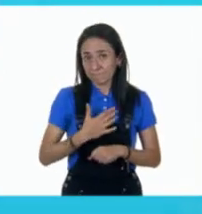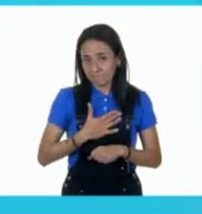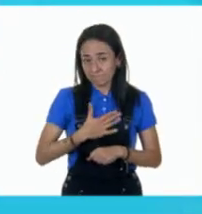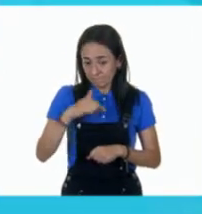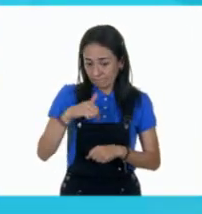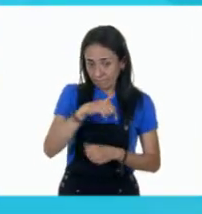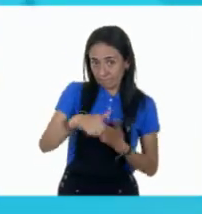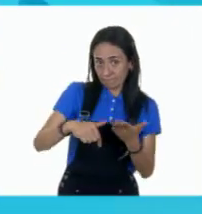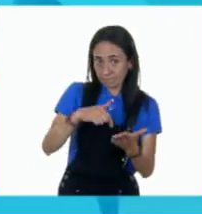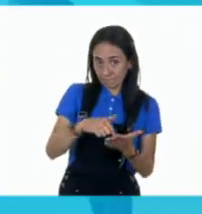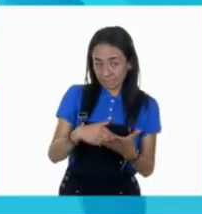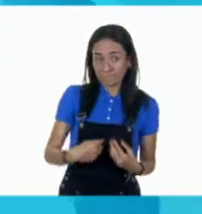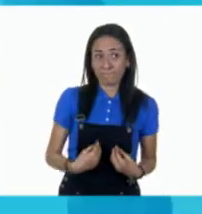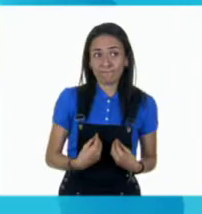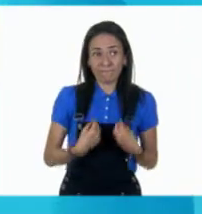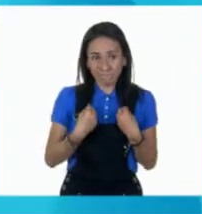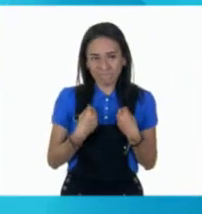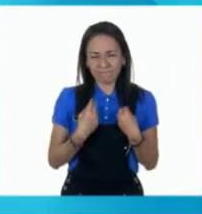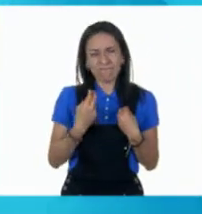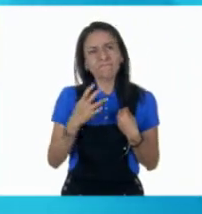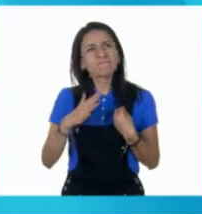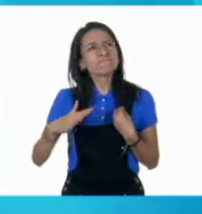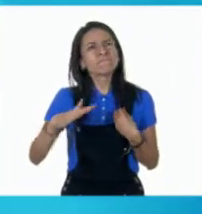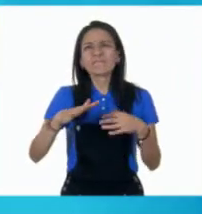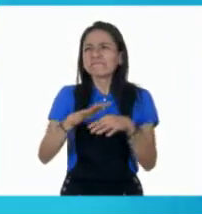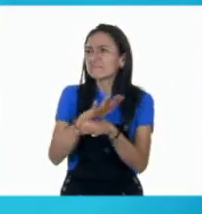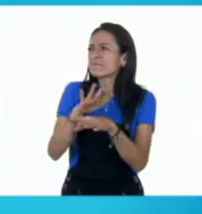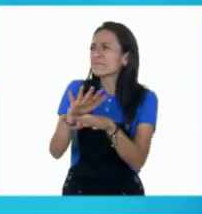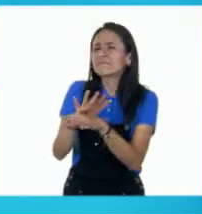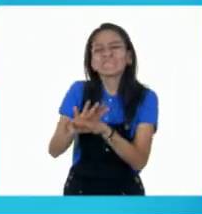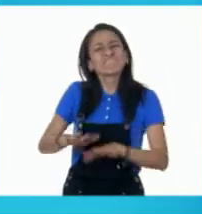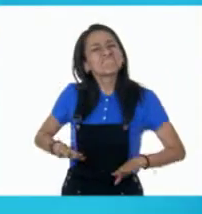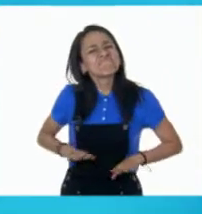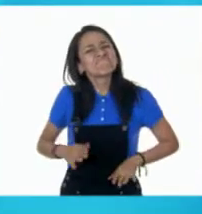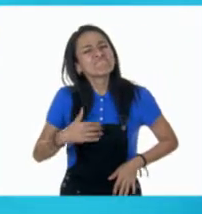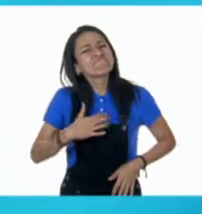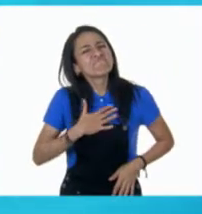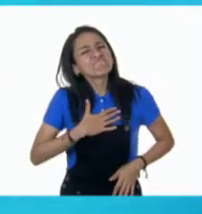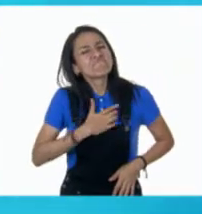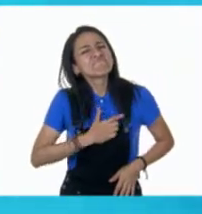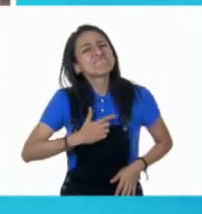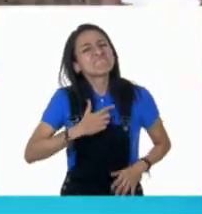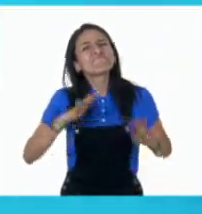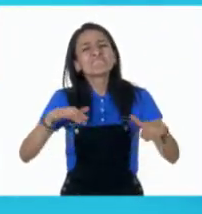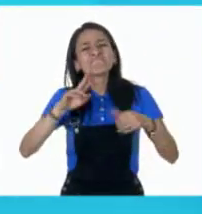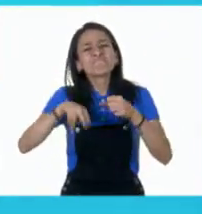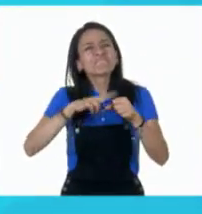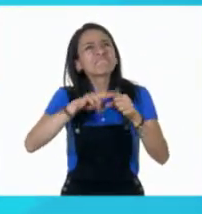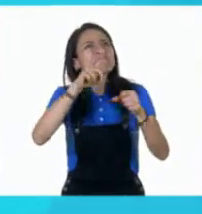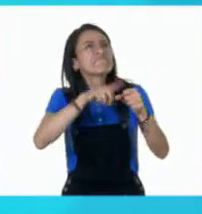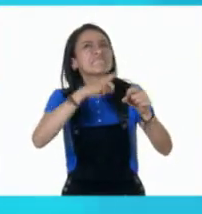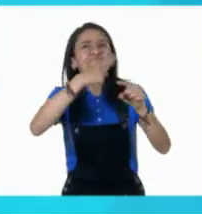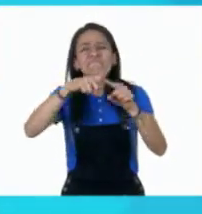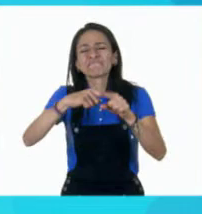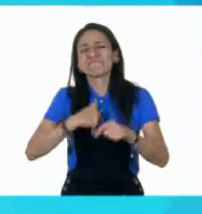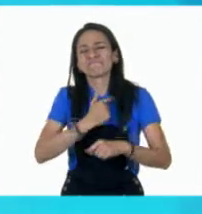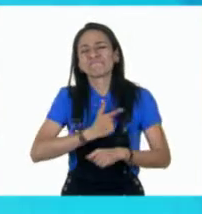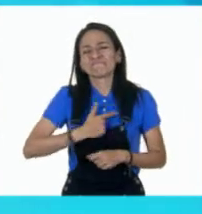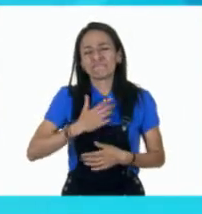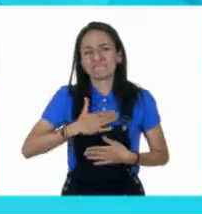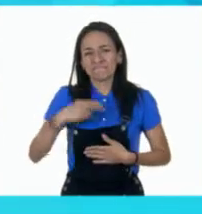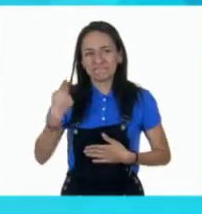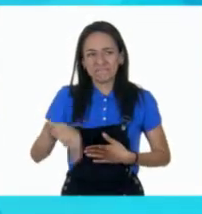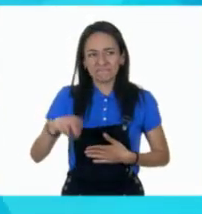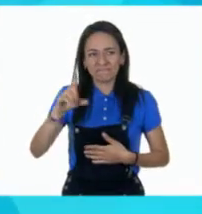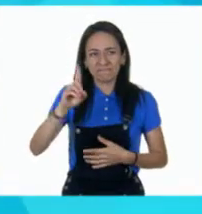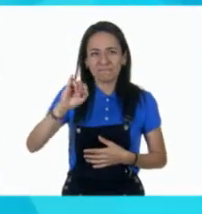cambie. Es bonito ver diferentes colores de la naturaleza. Me llamo Diego Iván. Me